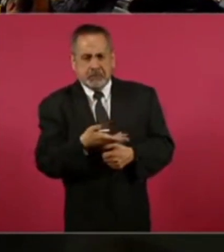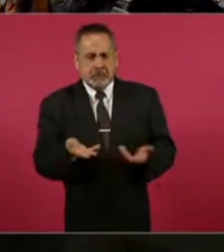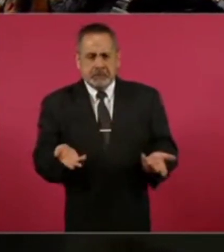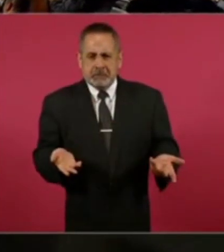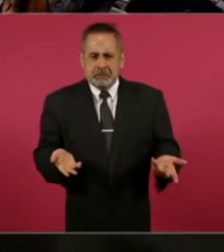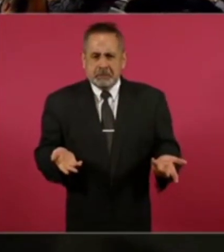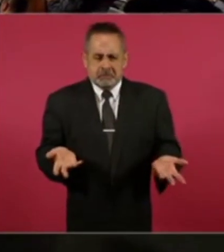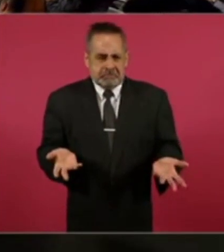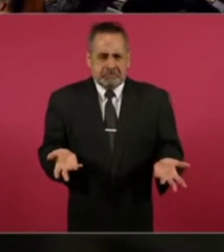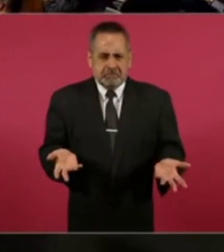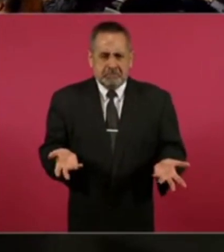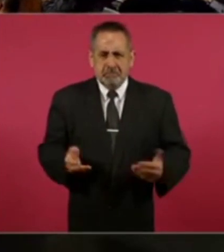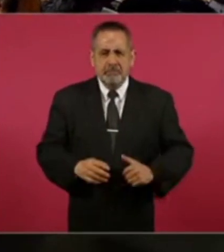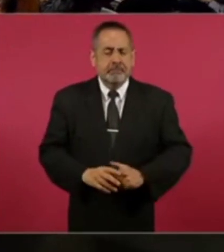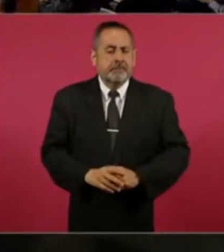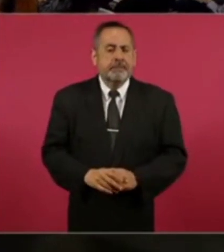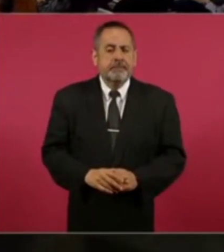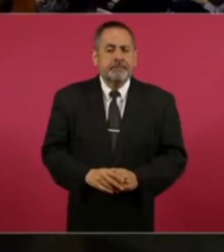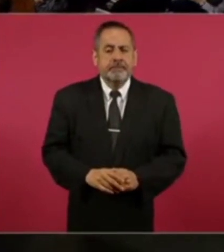Ahora que